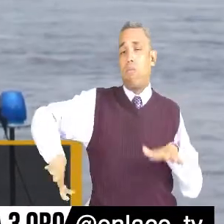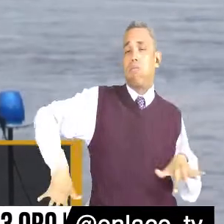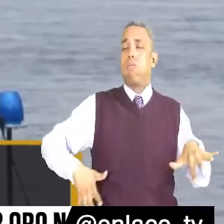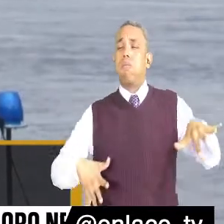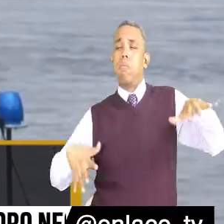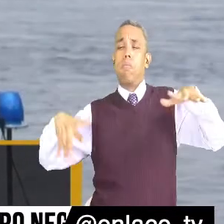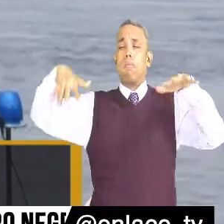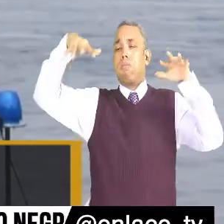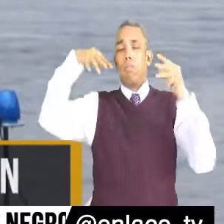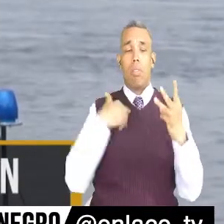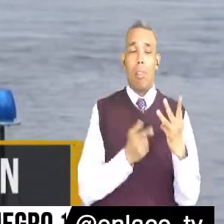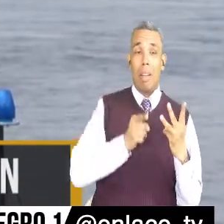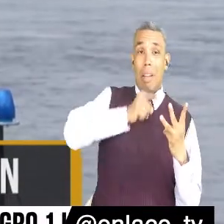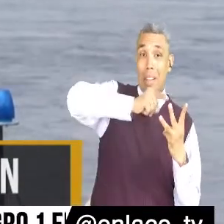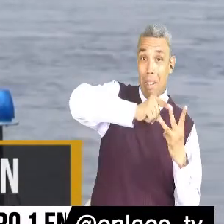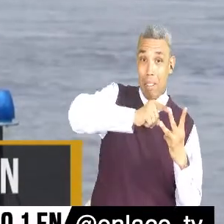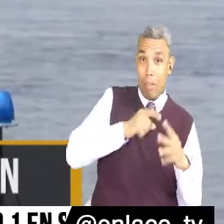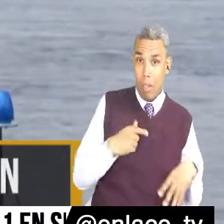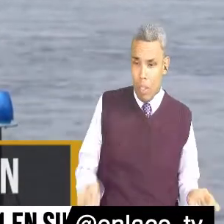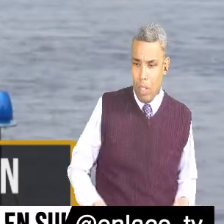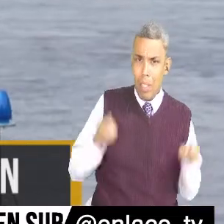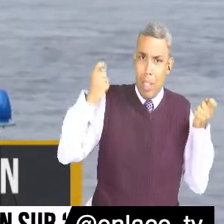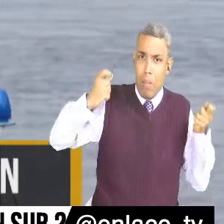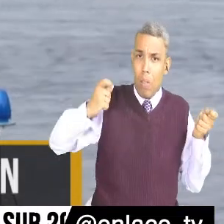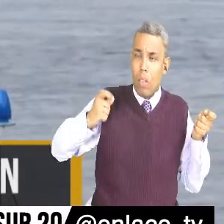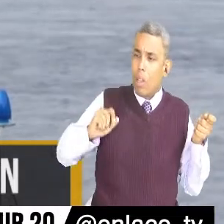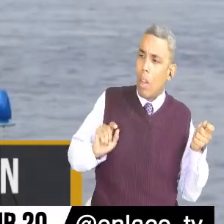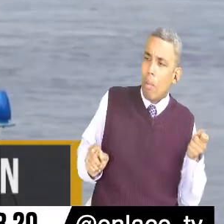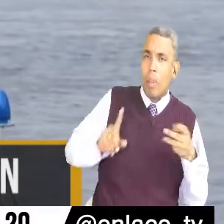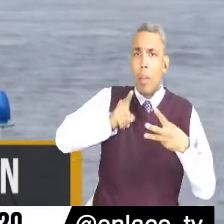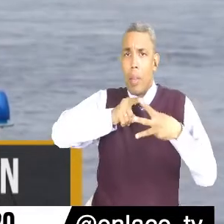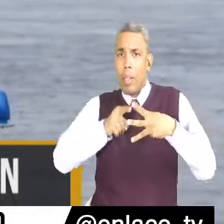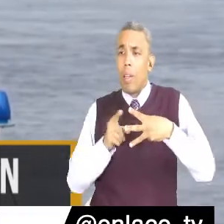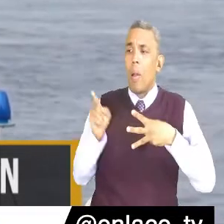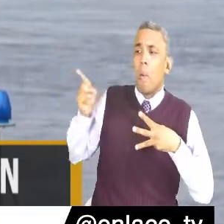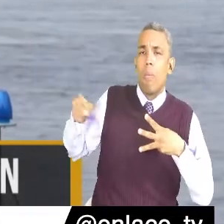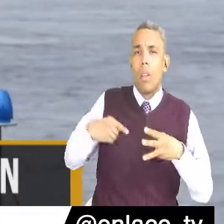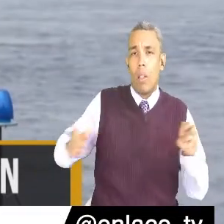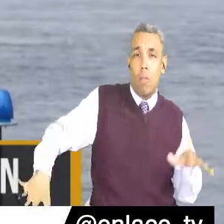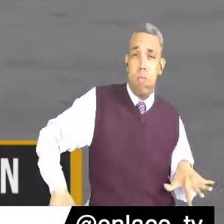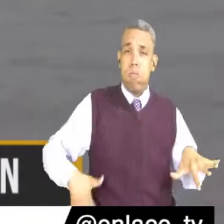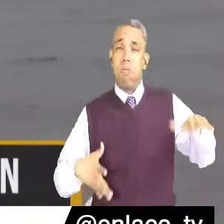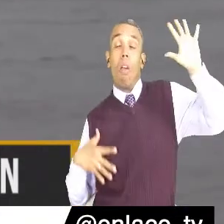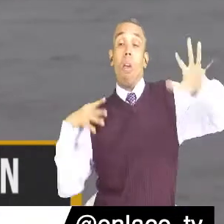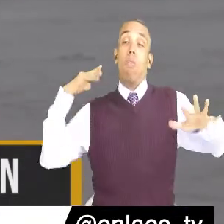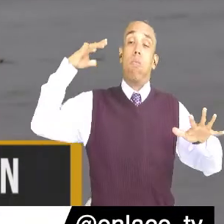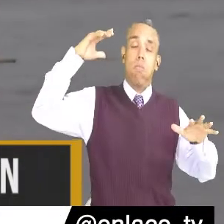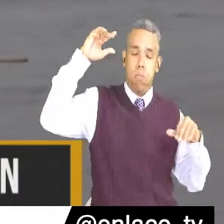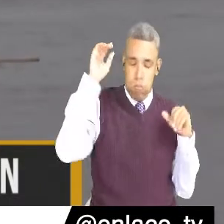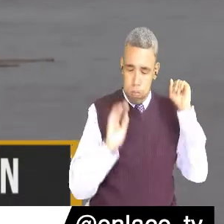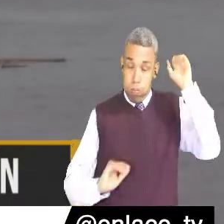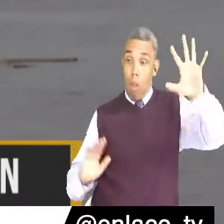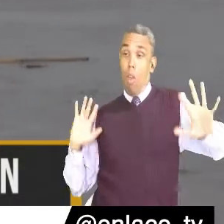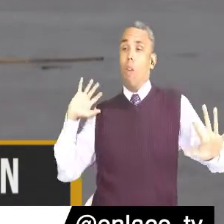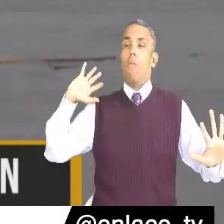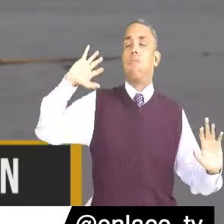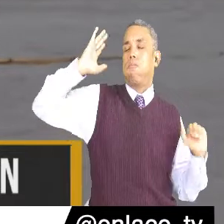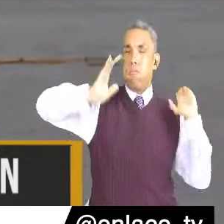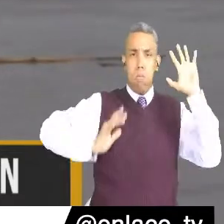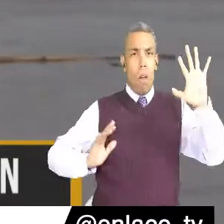salvarlo. Y no sé qué pasó ahí, como que él lo agarró, no sé qué pasaría y se ahogaron los dos. Los pescadores, según